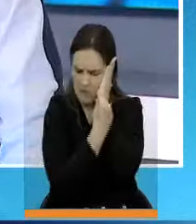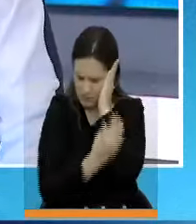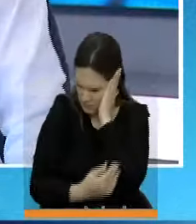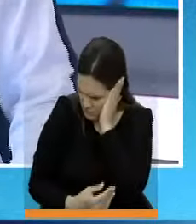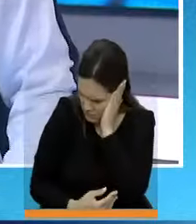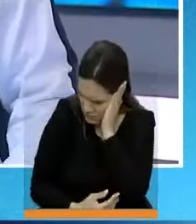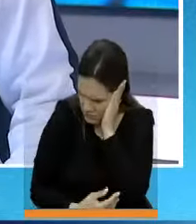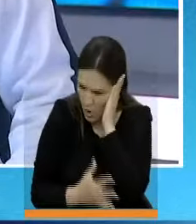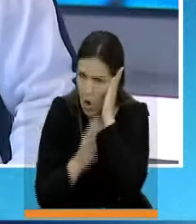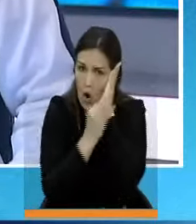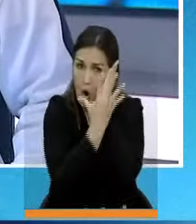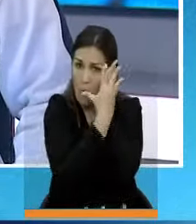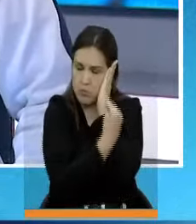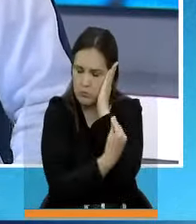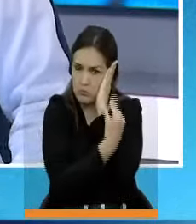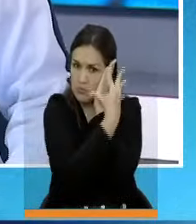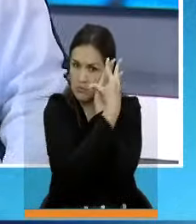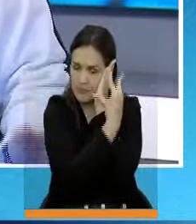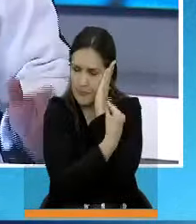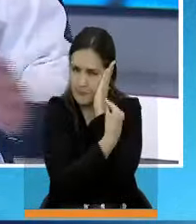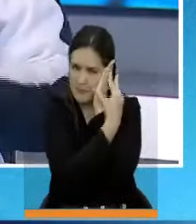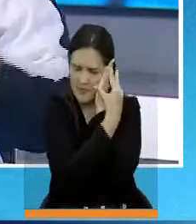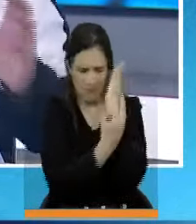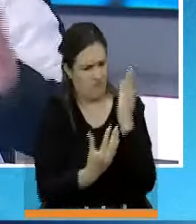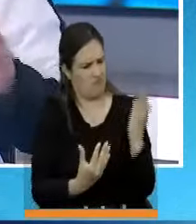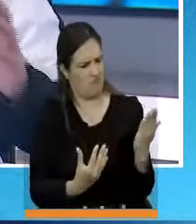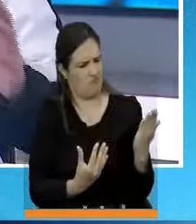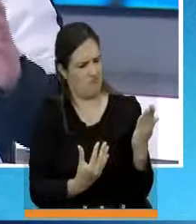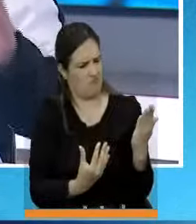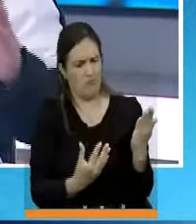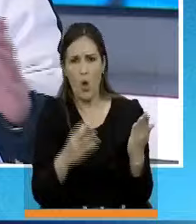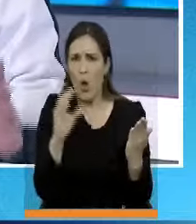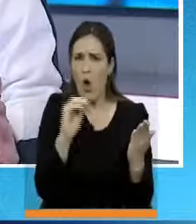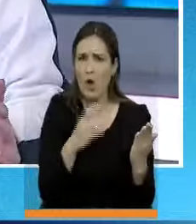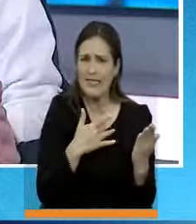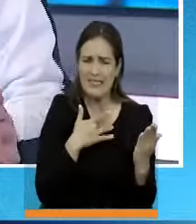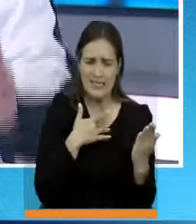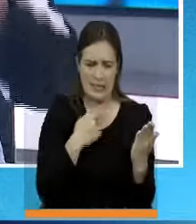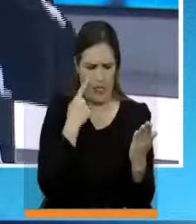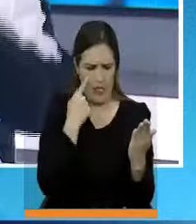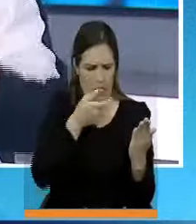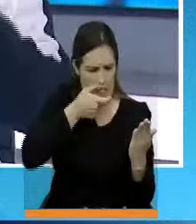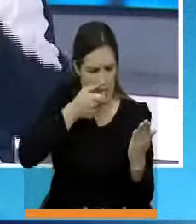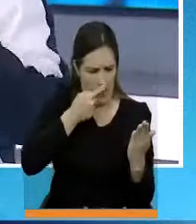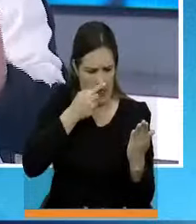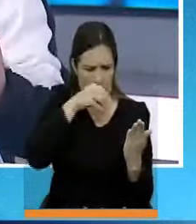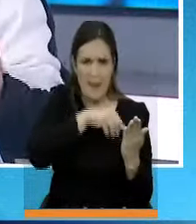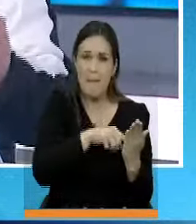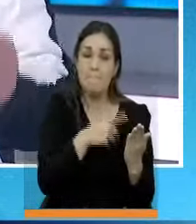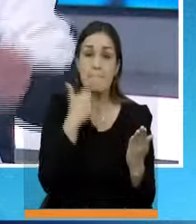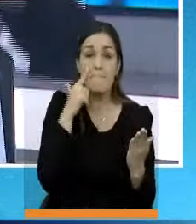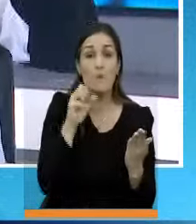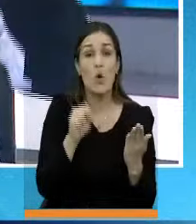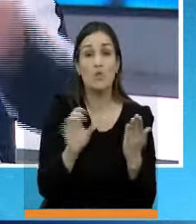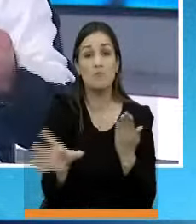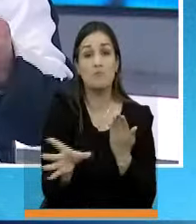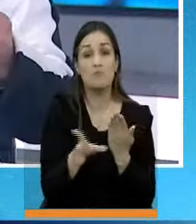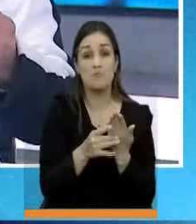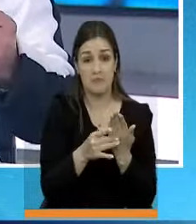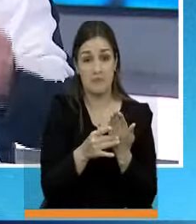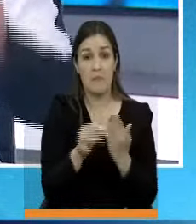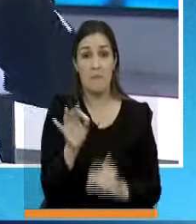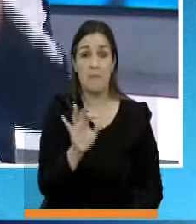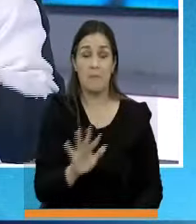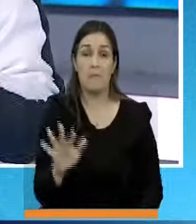le desaparecen aplicaciones, si tiene esta sensación de persecución, muy posiblemente hoy ese